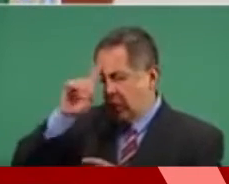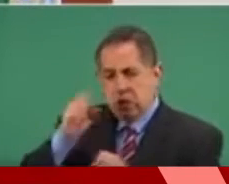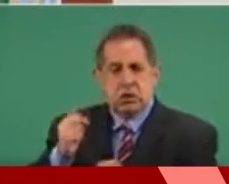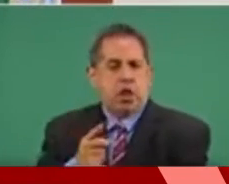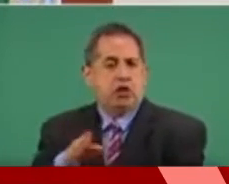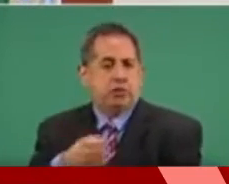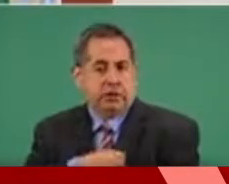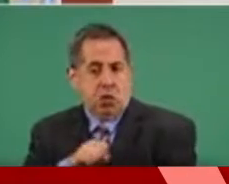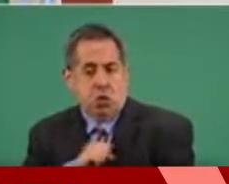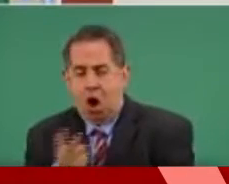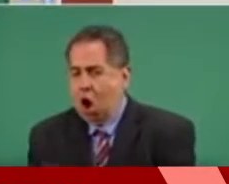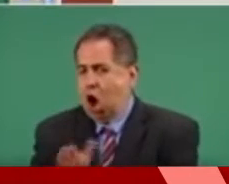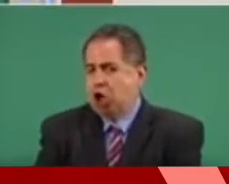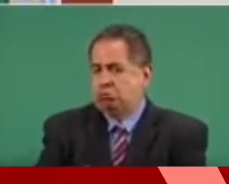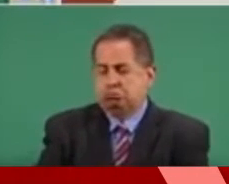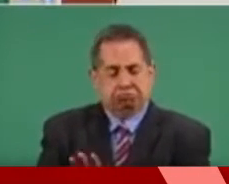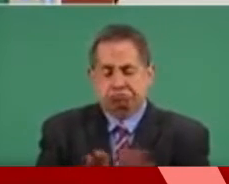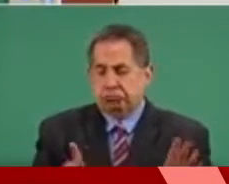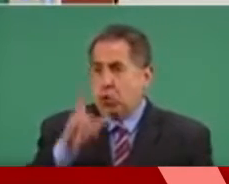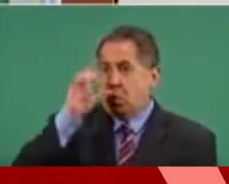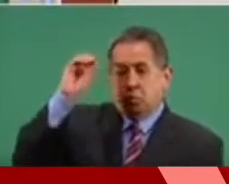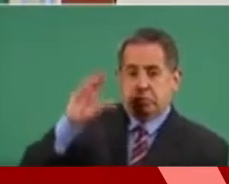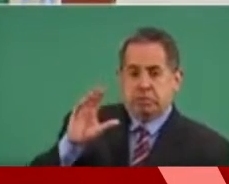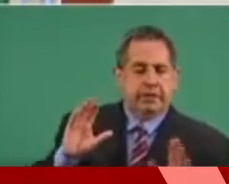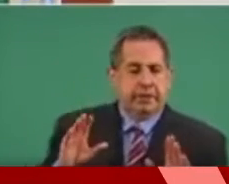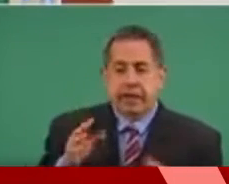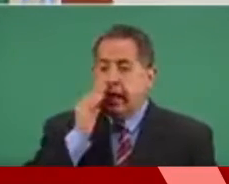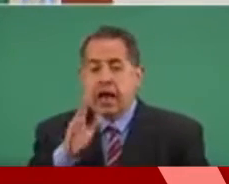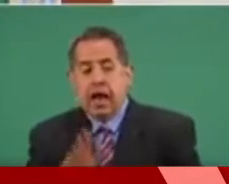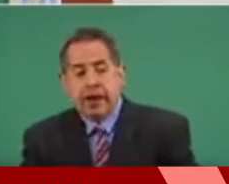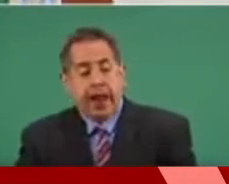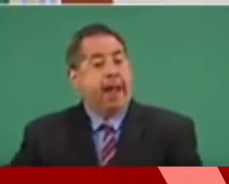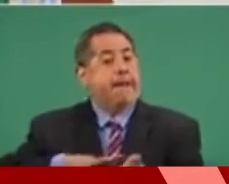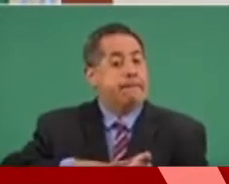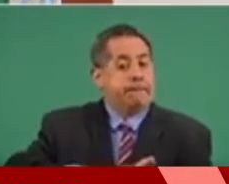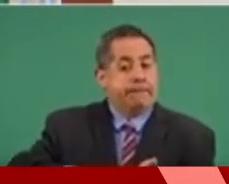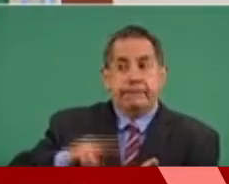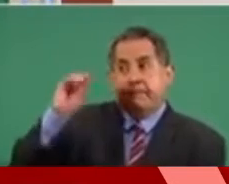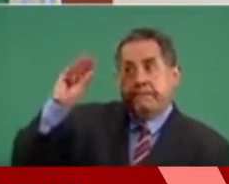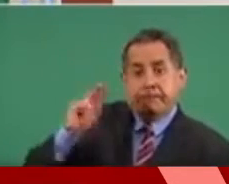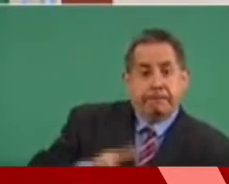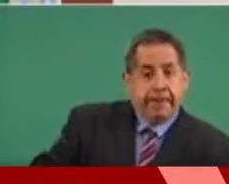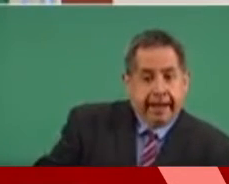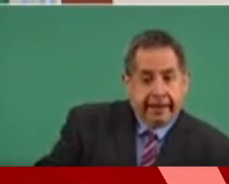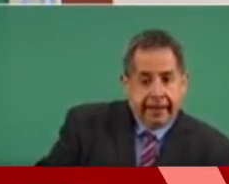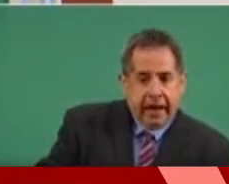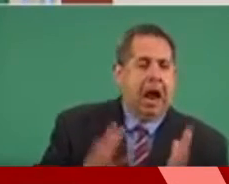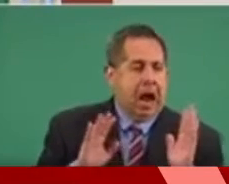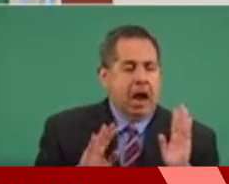señaló un semáforo en donde cuando esté en verde se puede regresar a clases